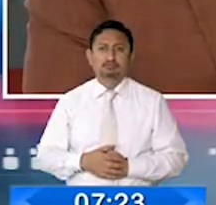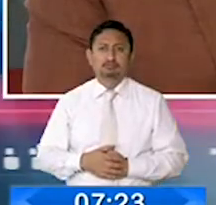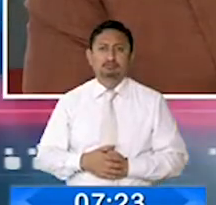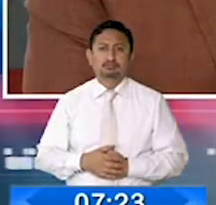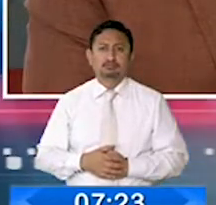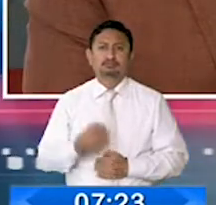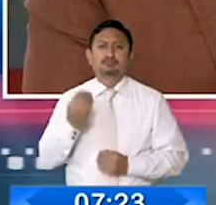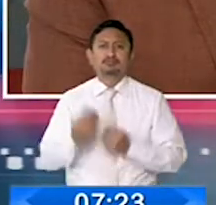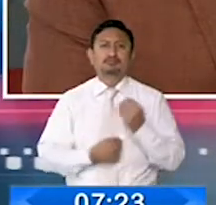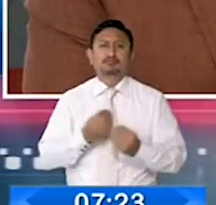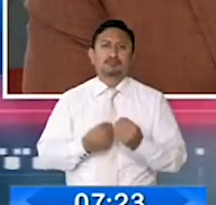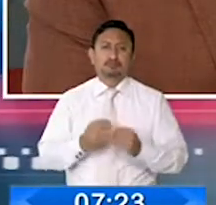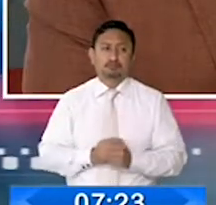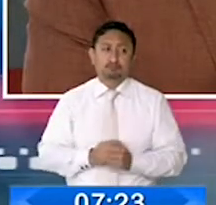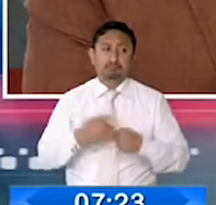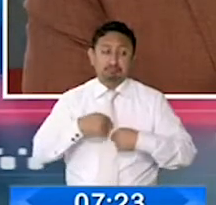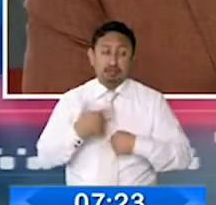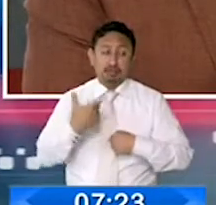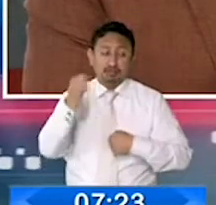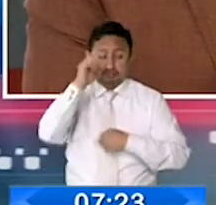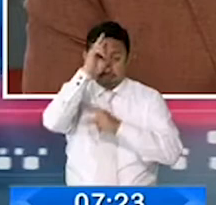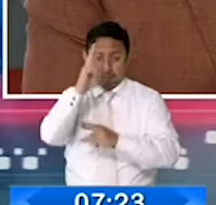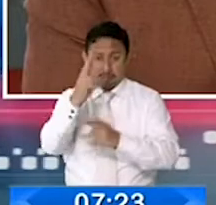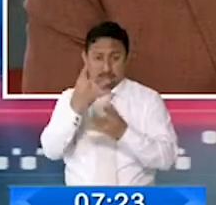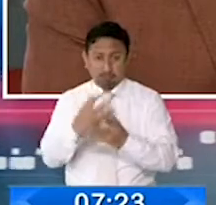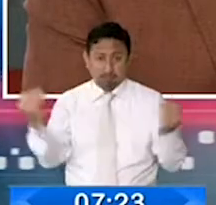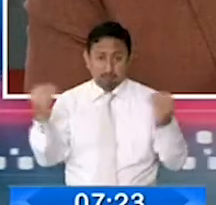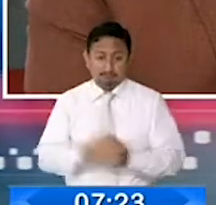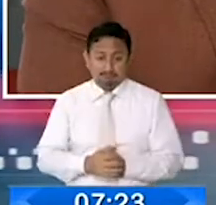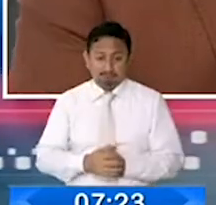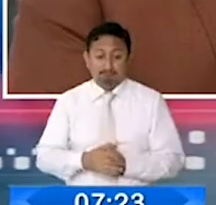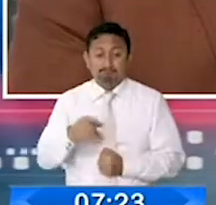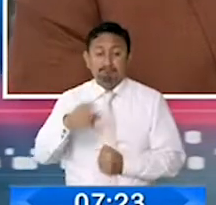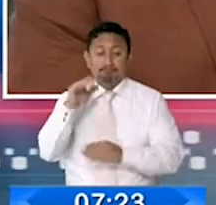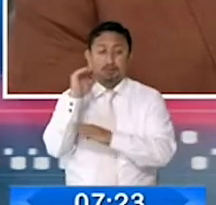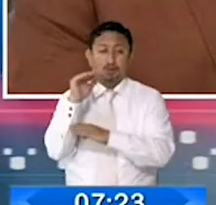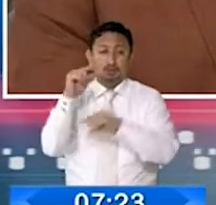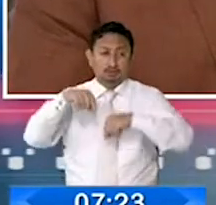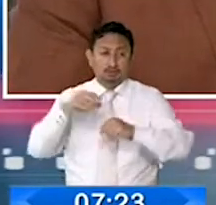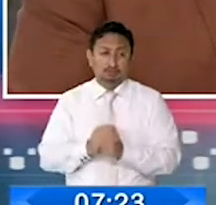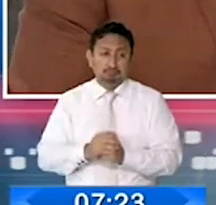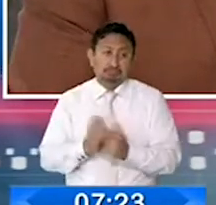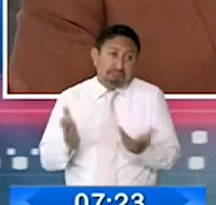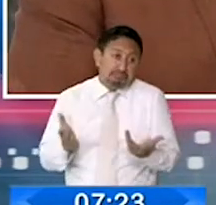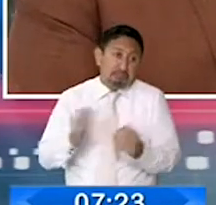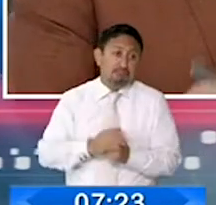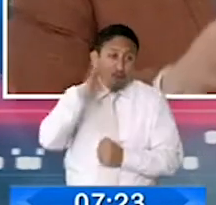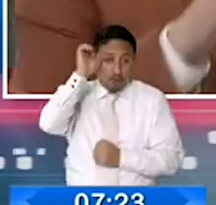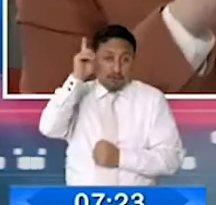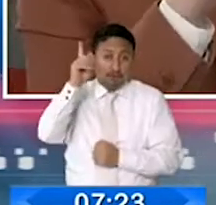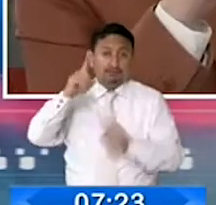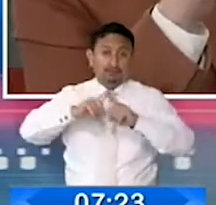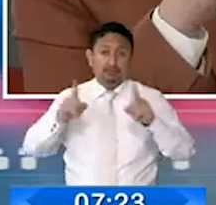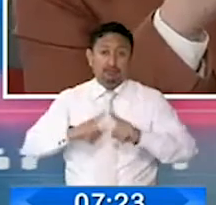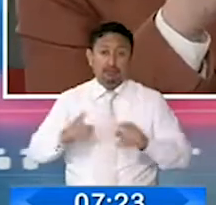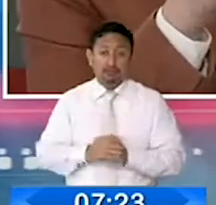resolver de conformidad con el derecho. Yo creo que en el país pueden existir diferentes posiciones o